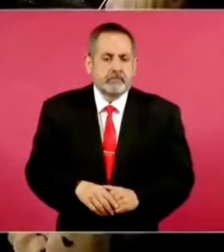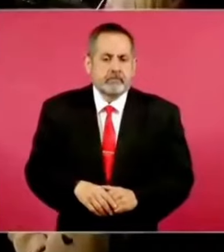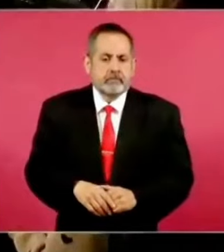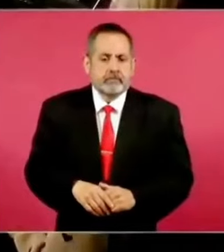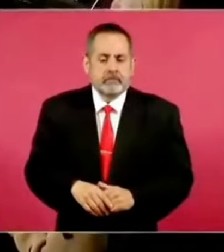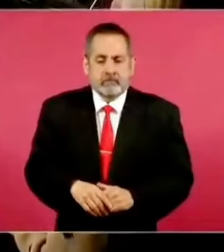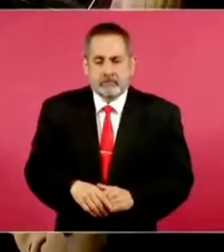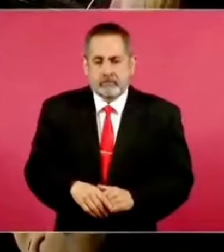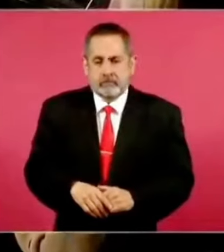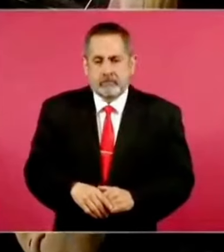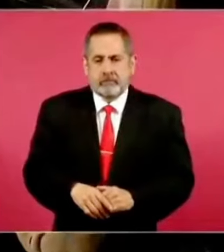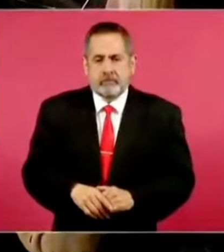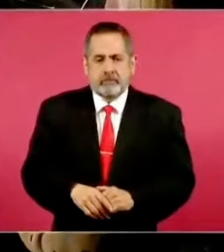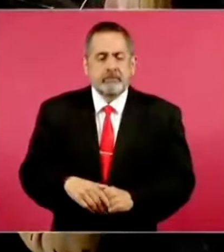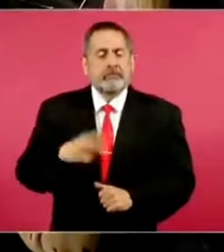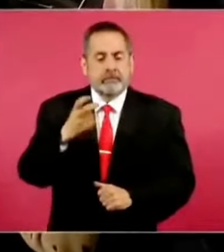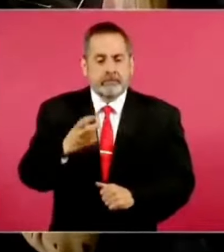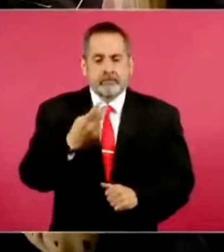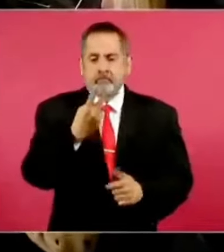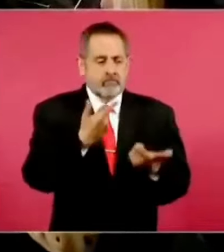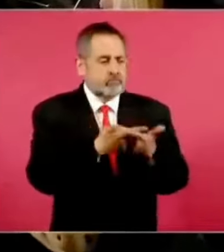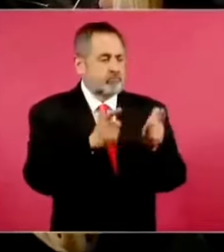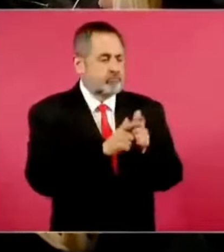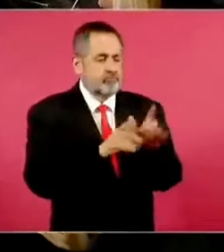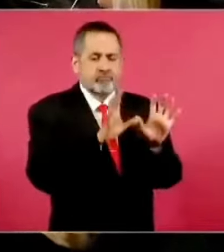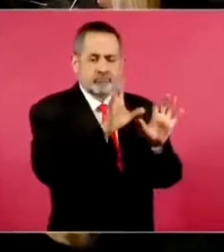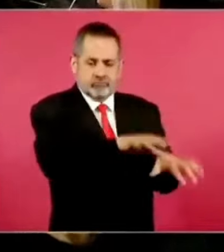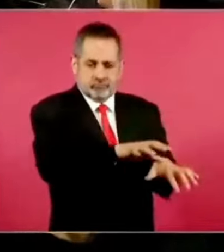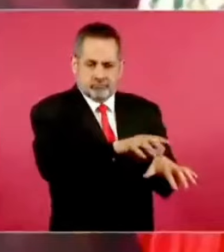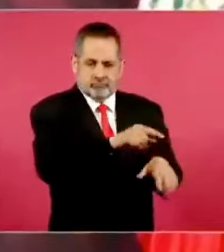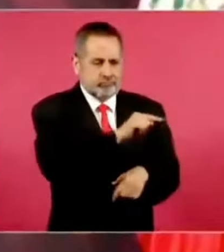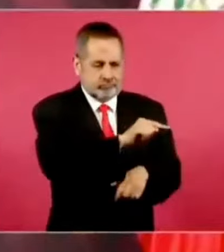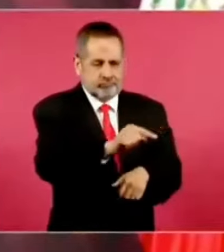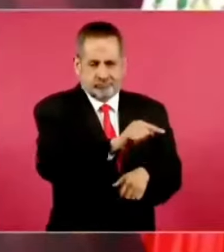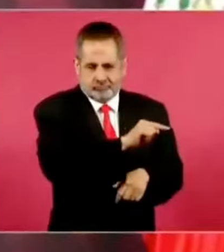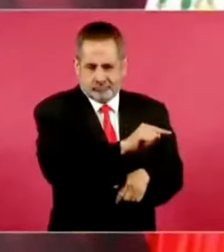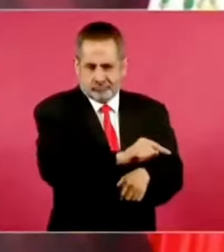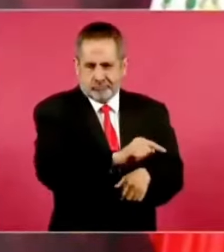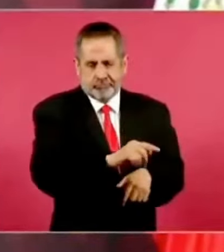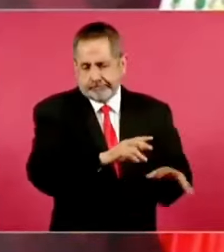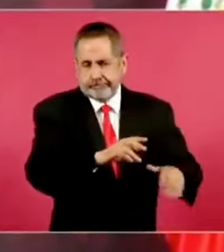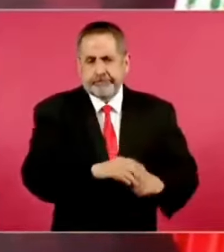esos son los dos grupos, ¿no?, de la derecha. Ya los